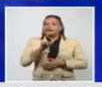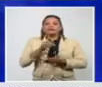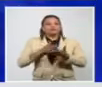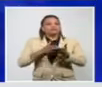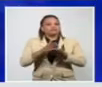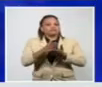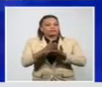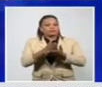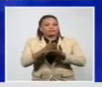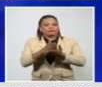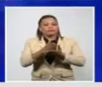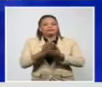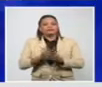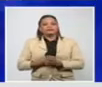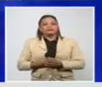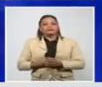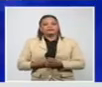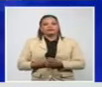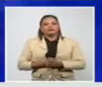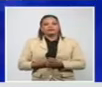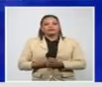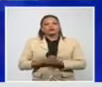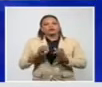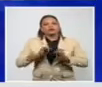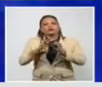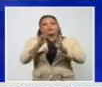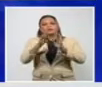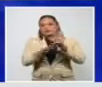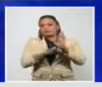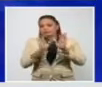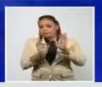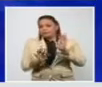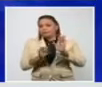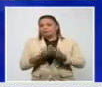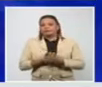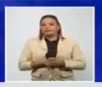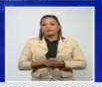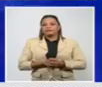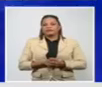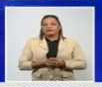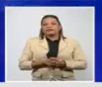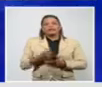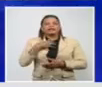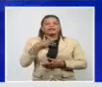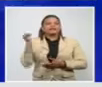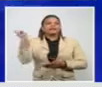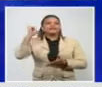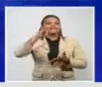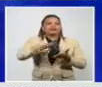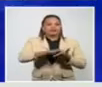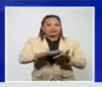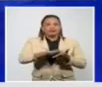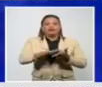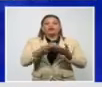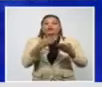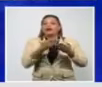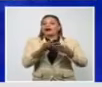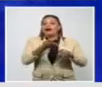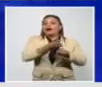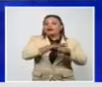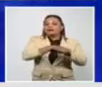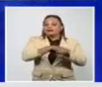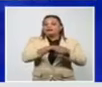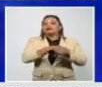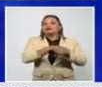también dijimos cuando se informó esta medida, que tiene que arribar con una prueba de PCR